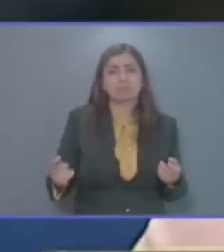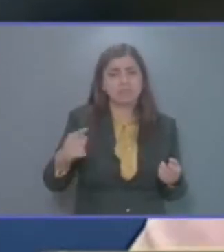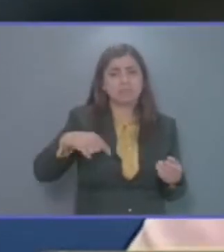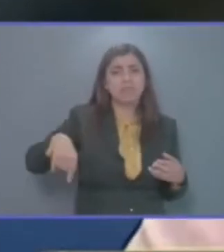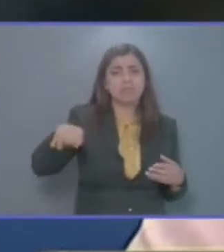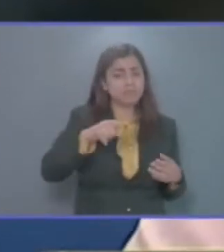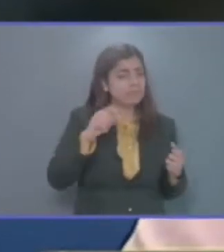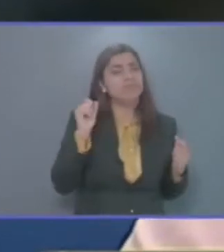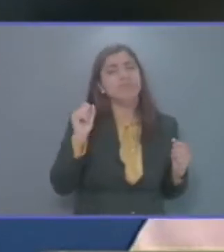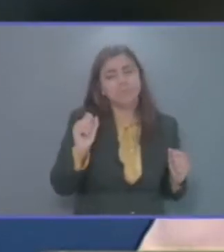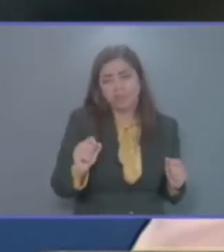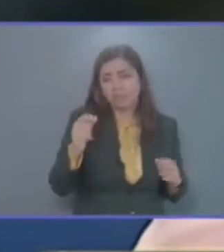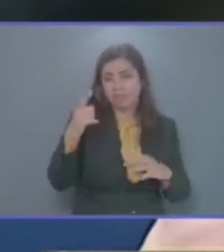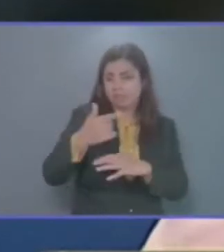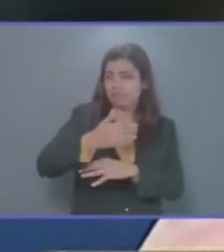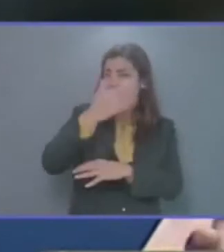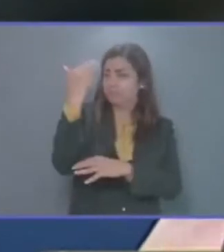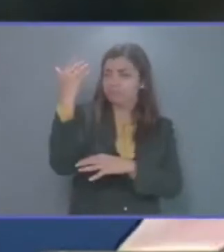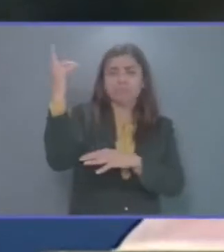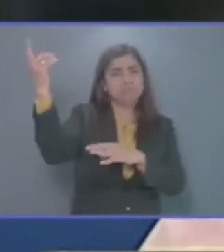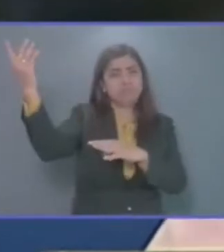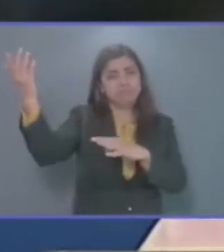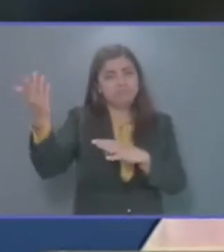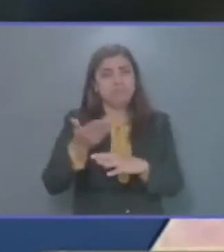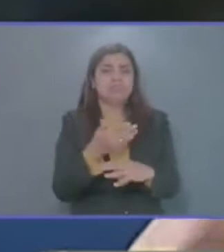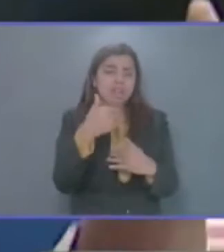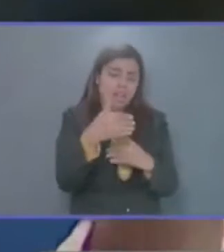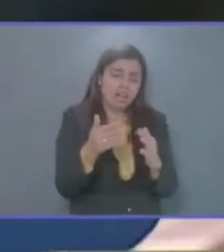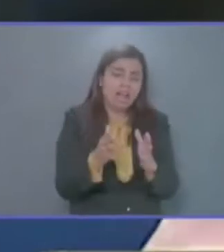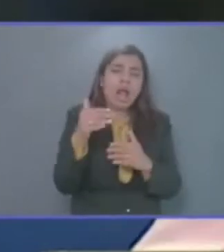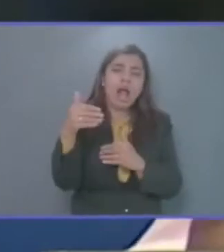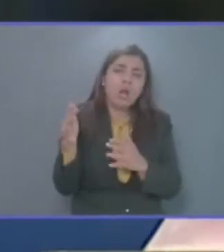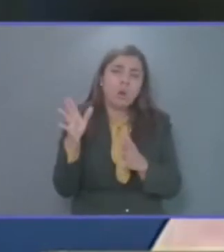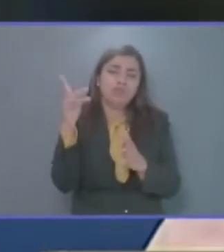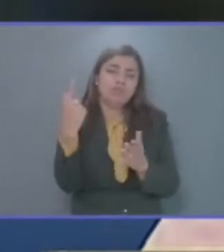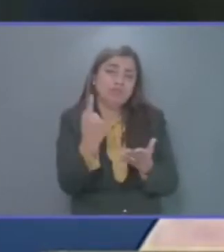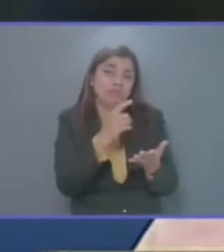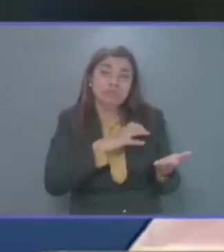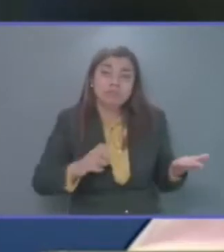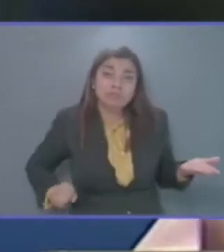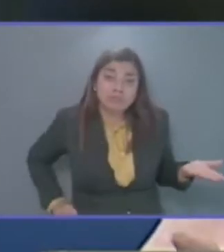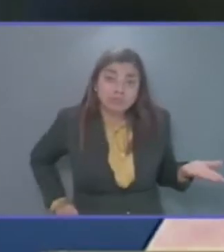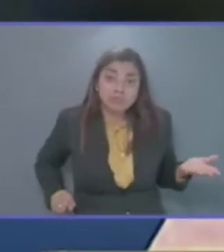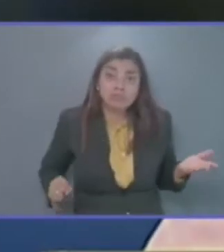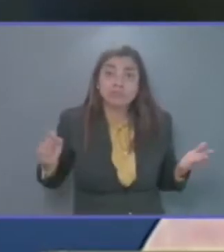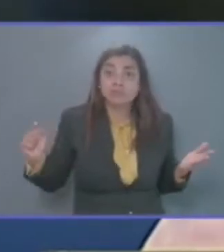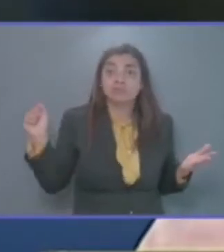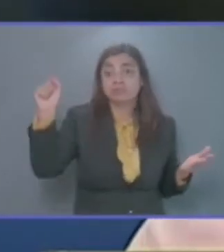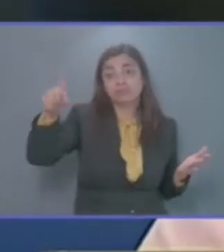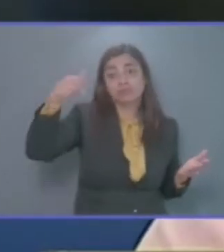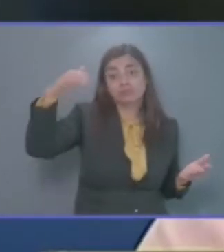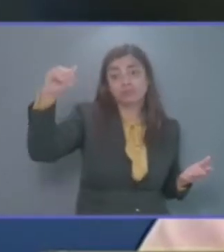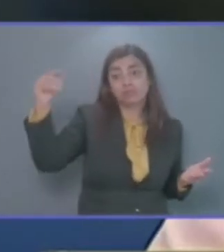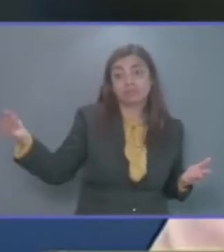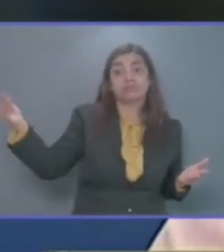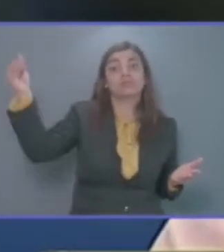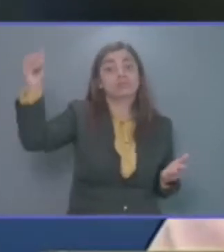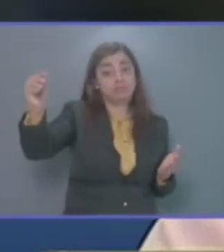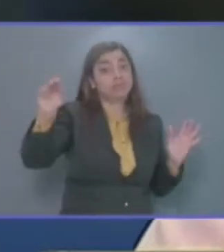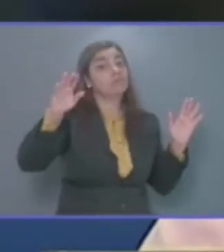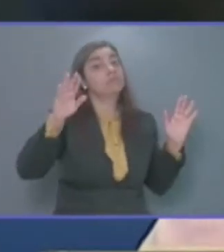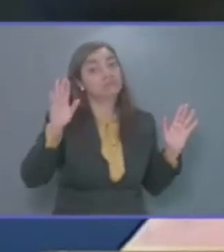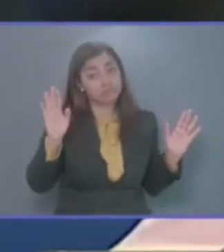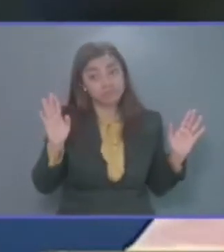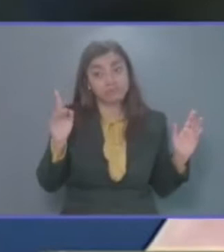ellos pudieran introducir los regalos que mandan los salvadoreños que están fuera de nuestra frontera,